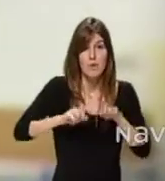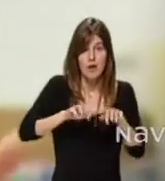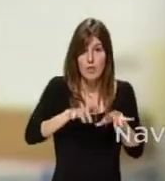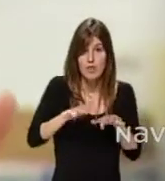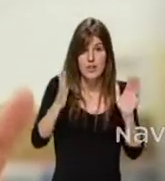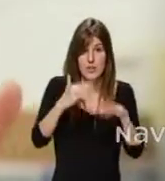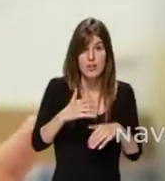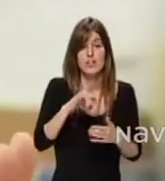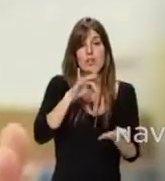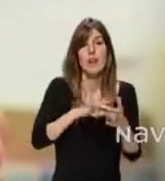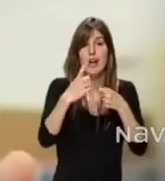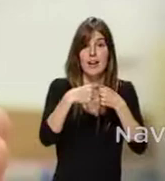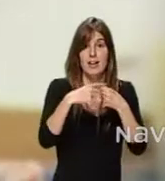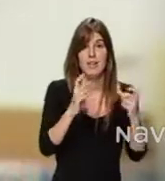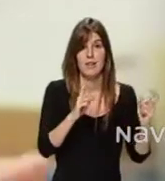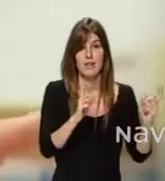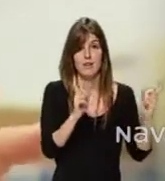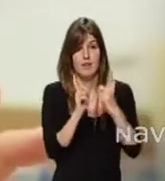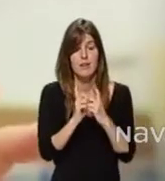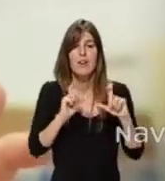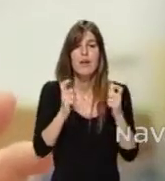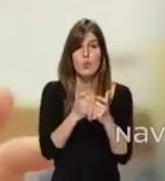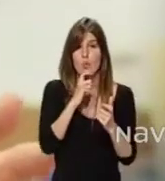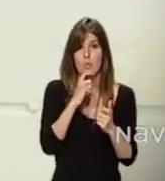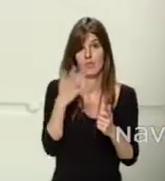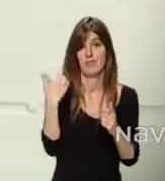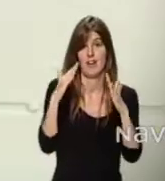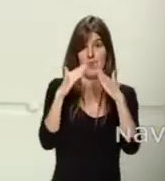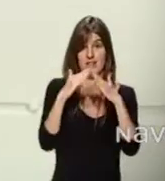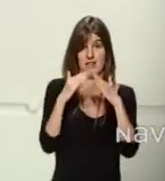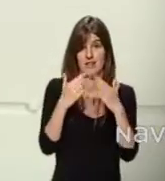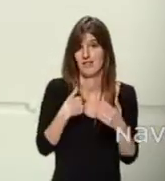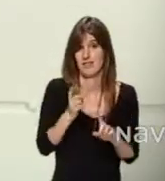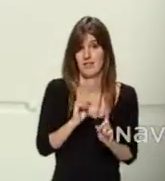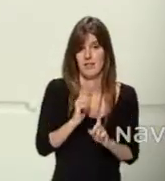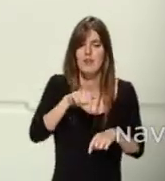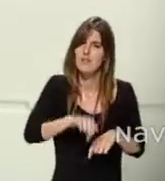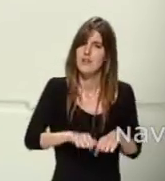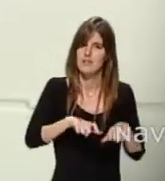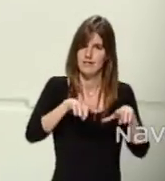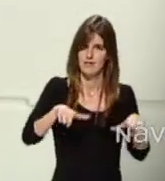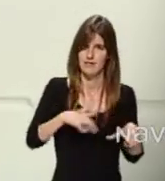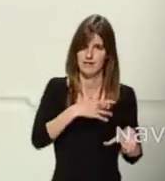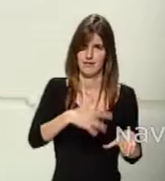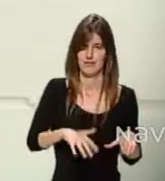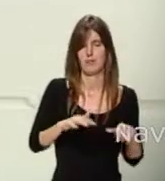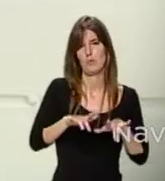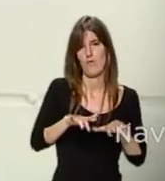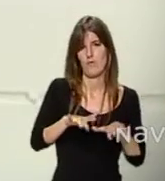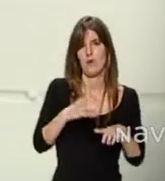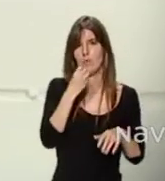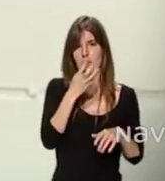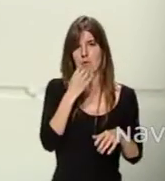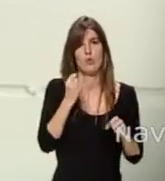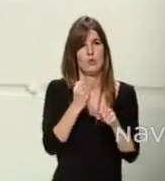reunirnos, teníamos dónde trabajamos, trabajábamos en casa, pero no era lo mismo. Nos viene bien para nosotros que nos vemos más a menudo